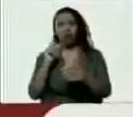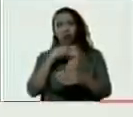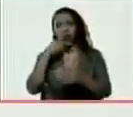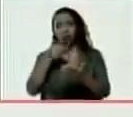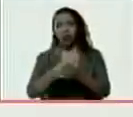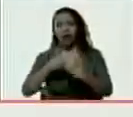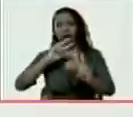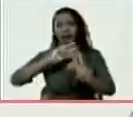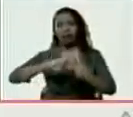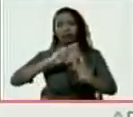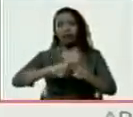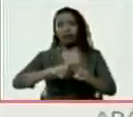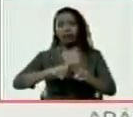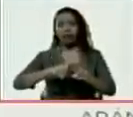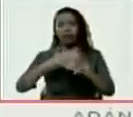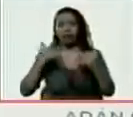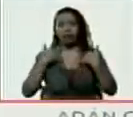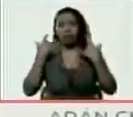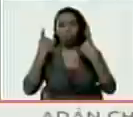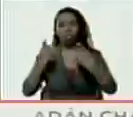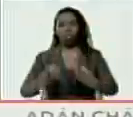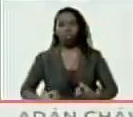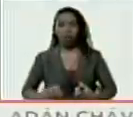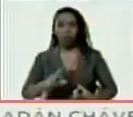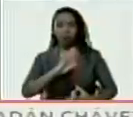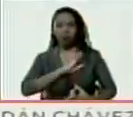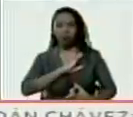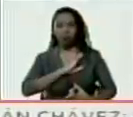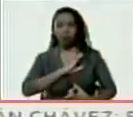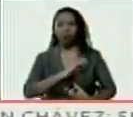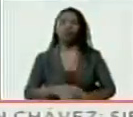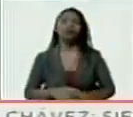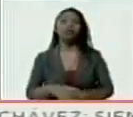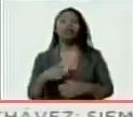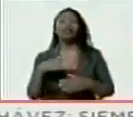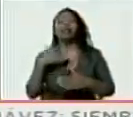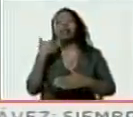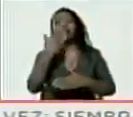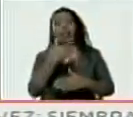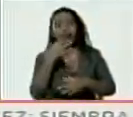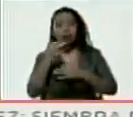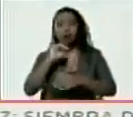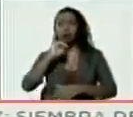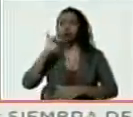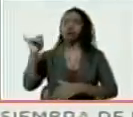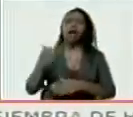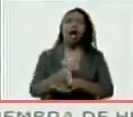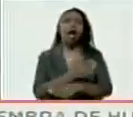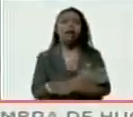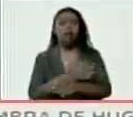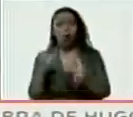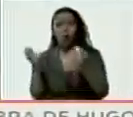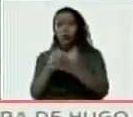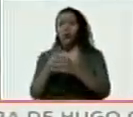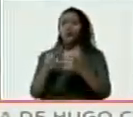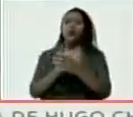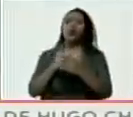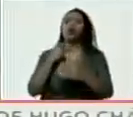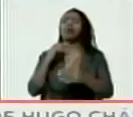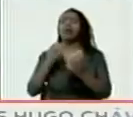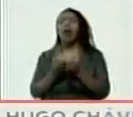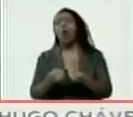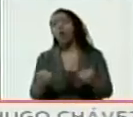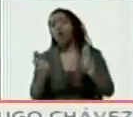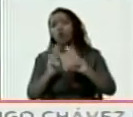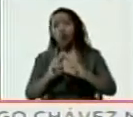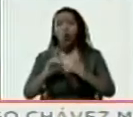de autoproclamado. Y después dice que fueron a denunciar ante la Comisión Alta Comisionada de Naciones Unidas